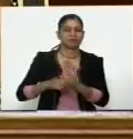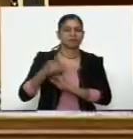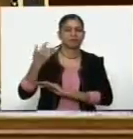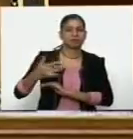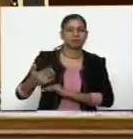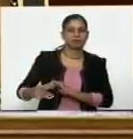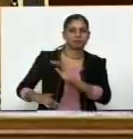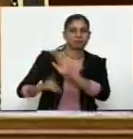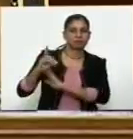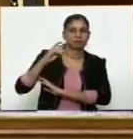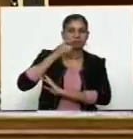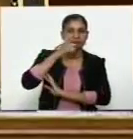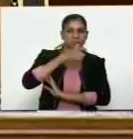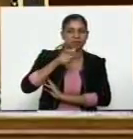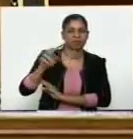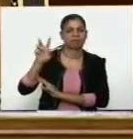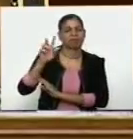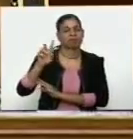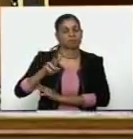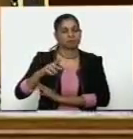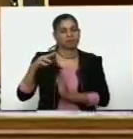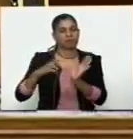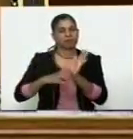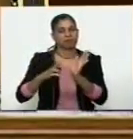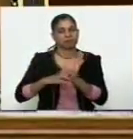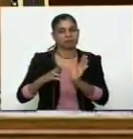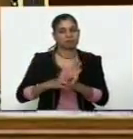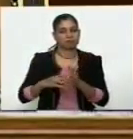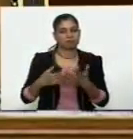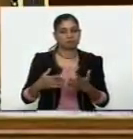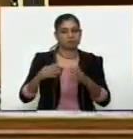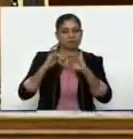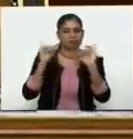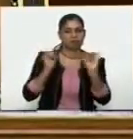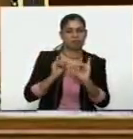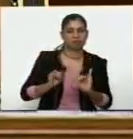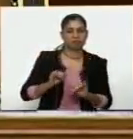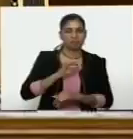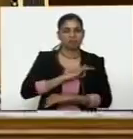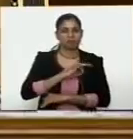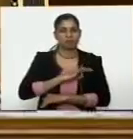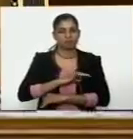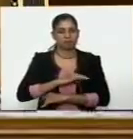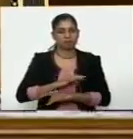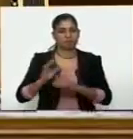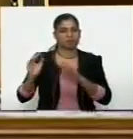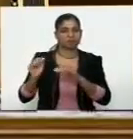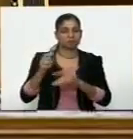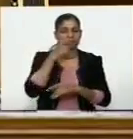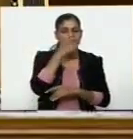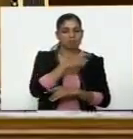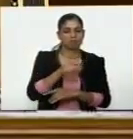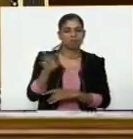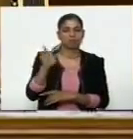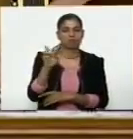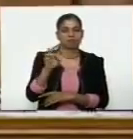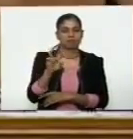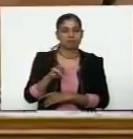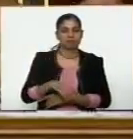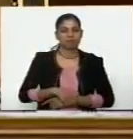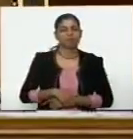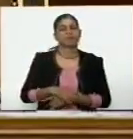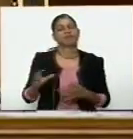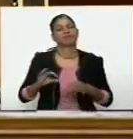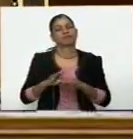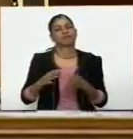al futuro del pueblo venezolano, para garantizar la felicidad social que se merece nuestro pueblo. Y fue de la